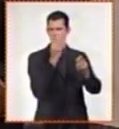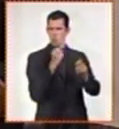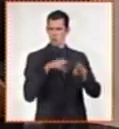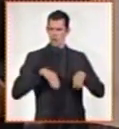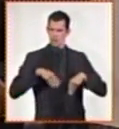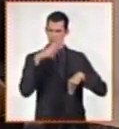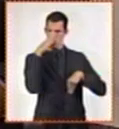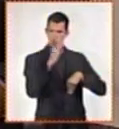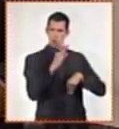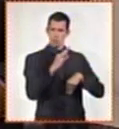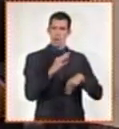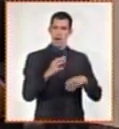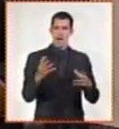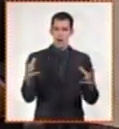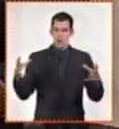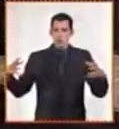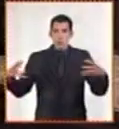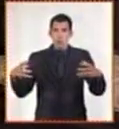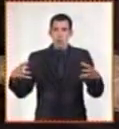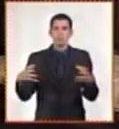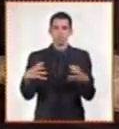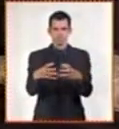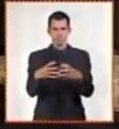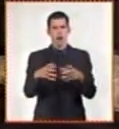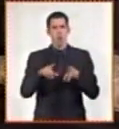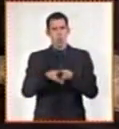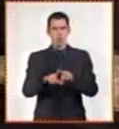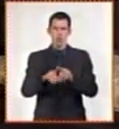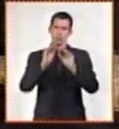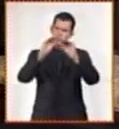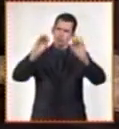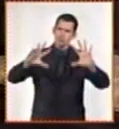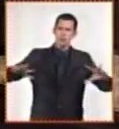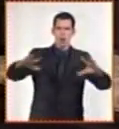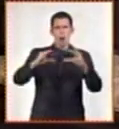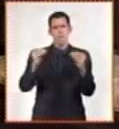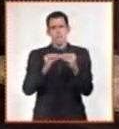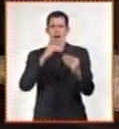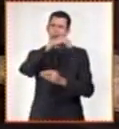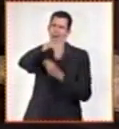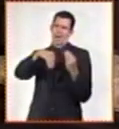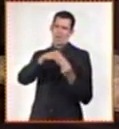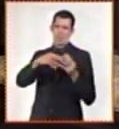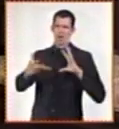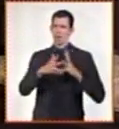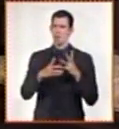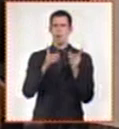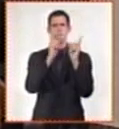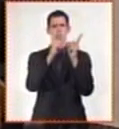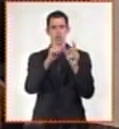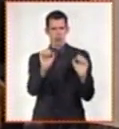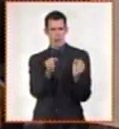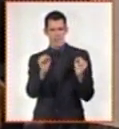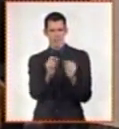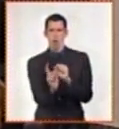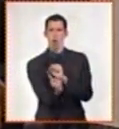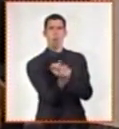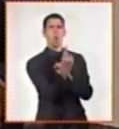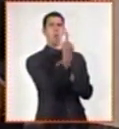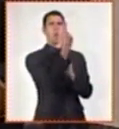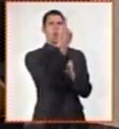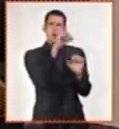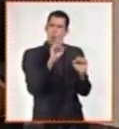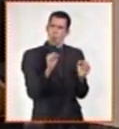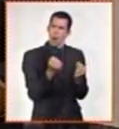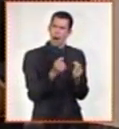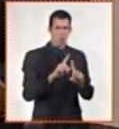el establecimiento de un nuevo orden político y económico internacional. En la década de los años 90, con el